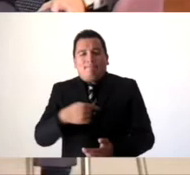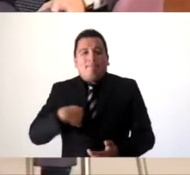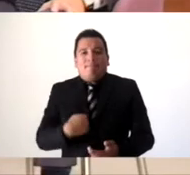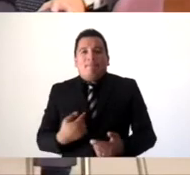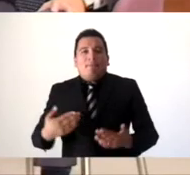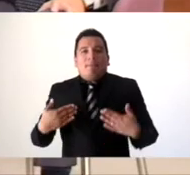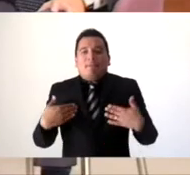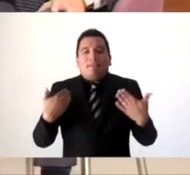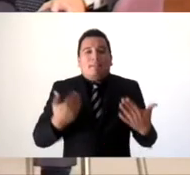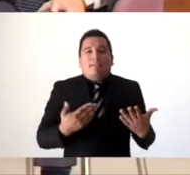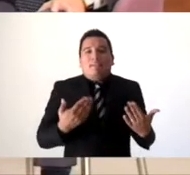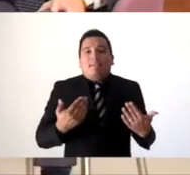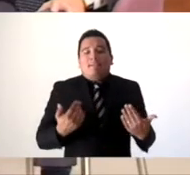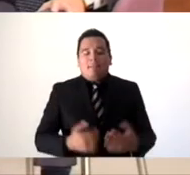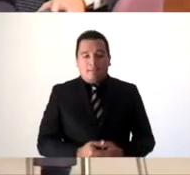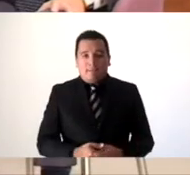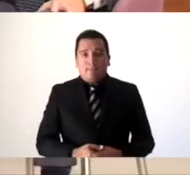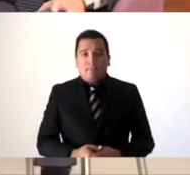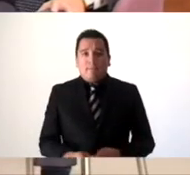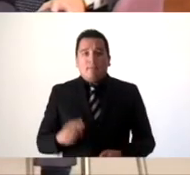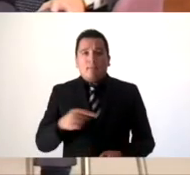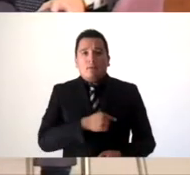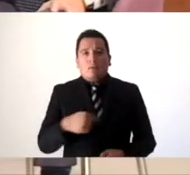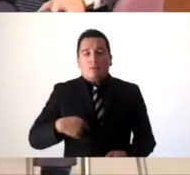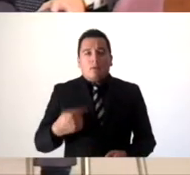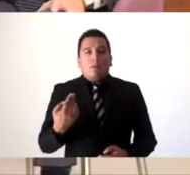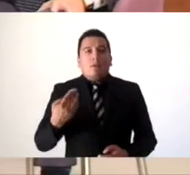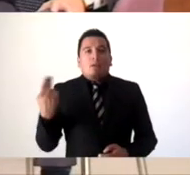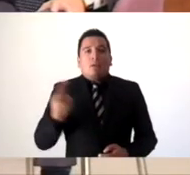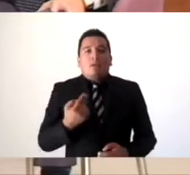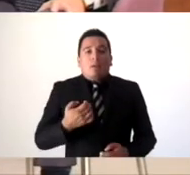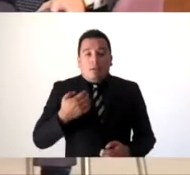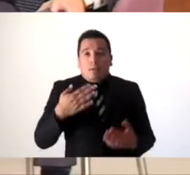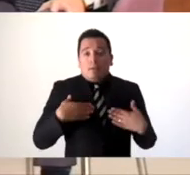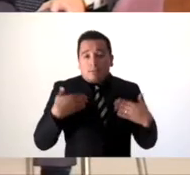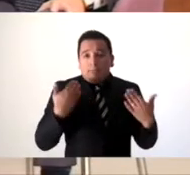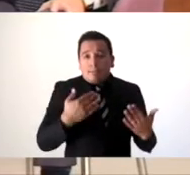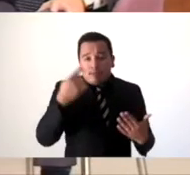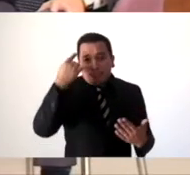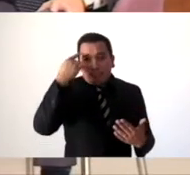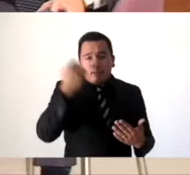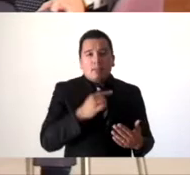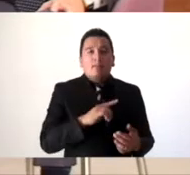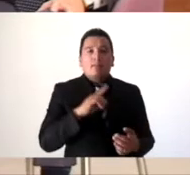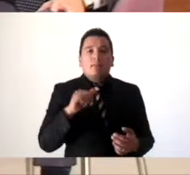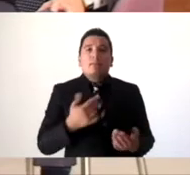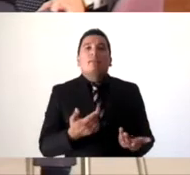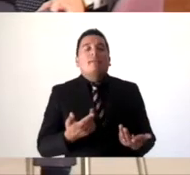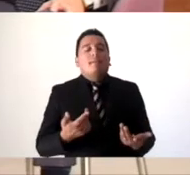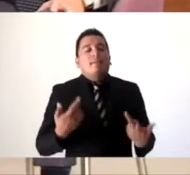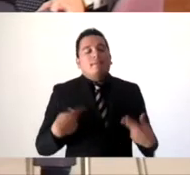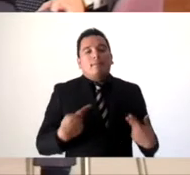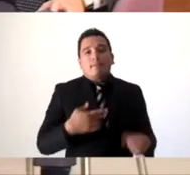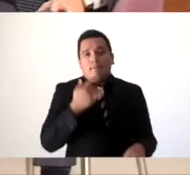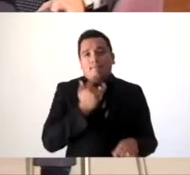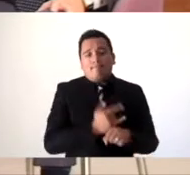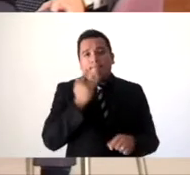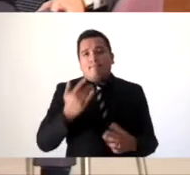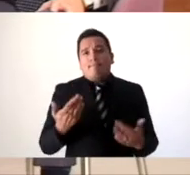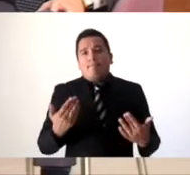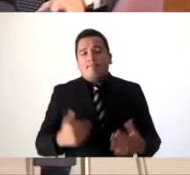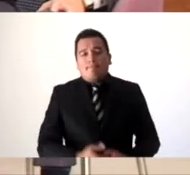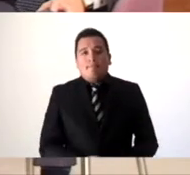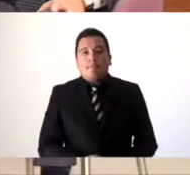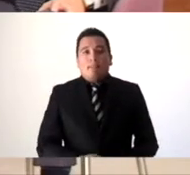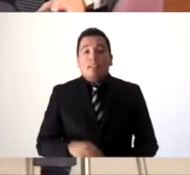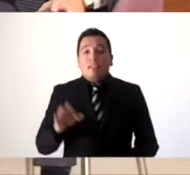vamos rebajando todas esas cadenas de revisión para que no nos hagan chanchullos. Esa es la